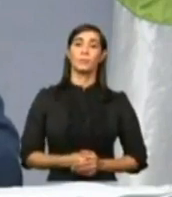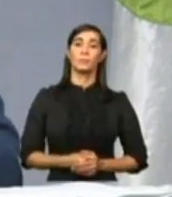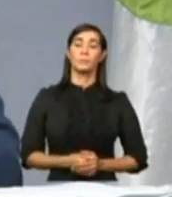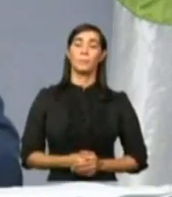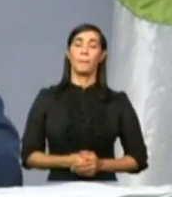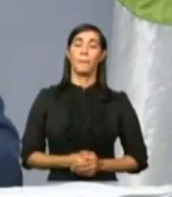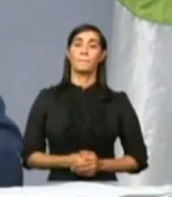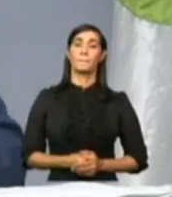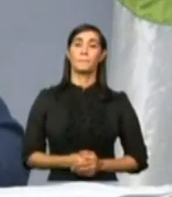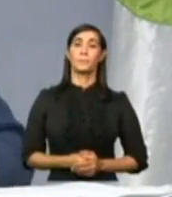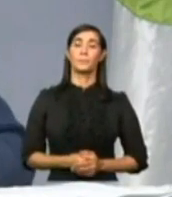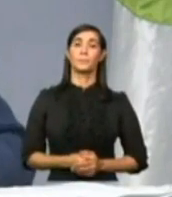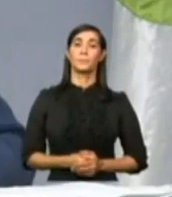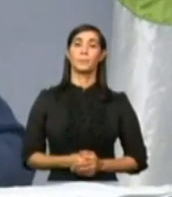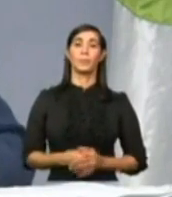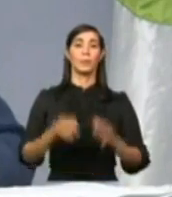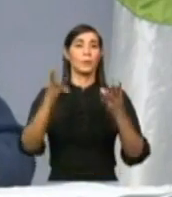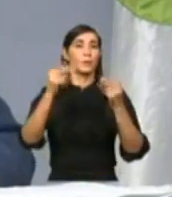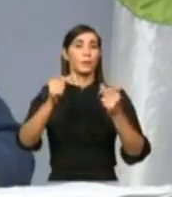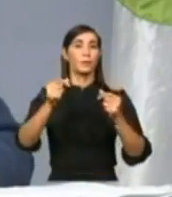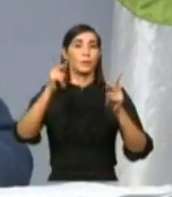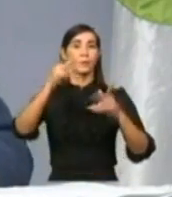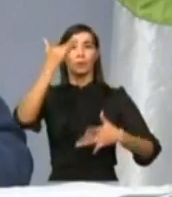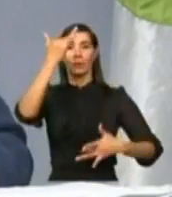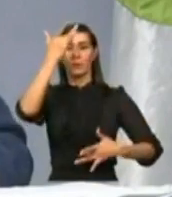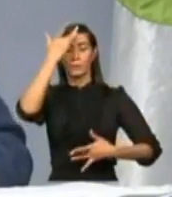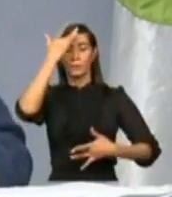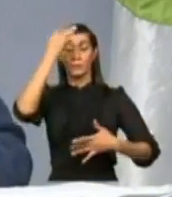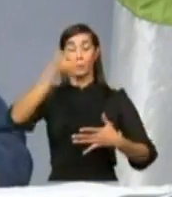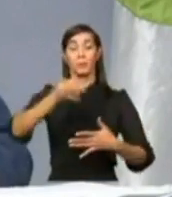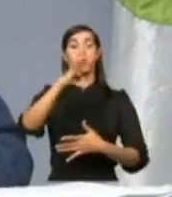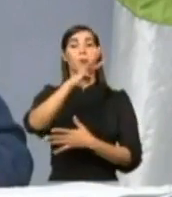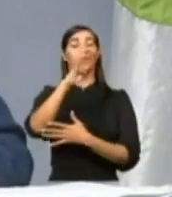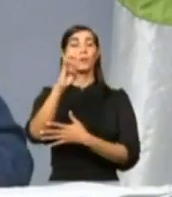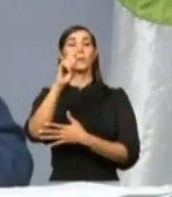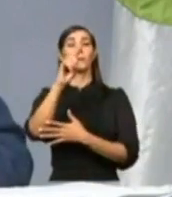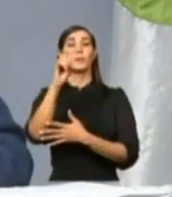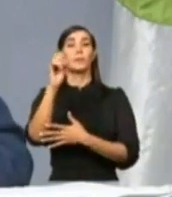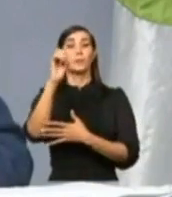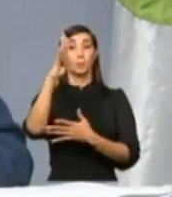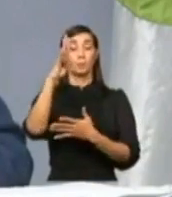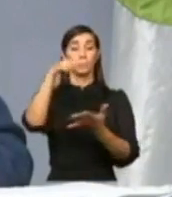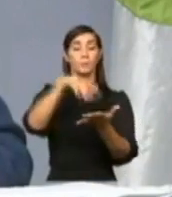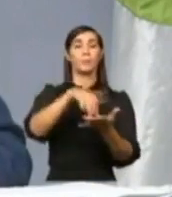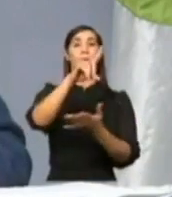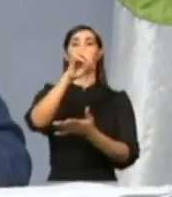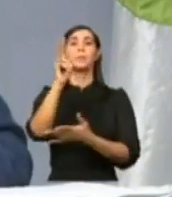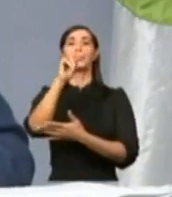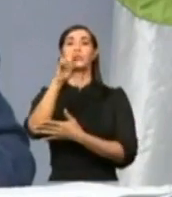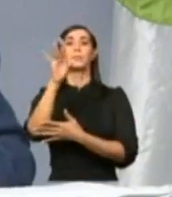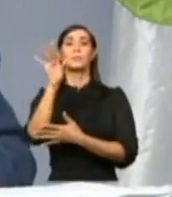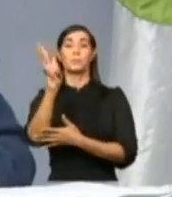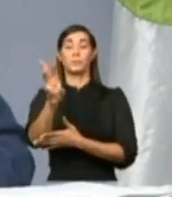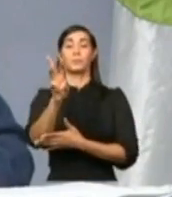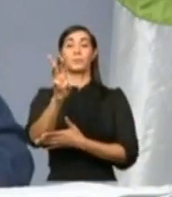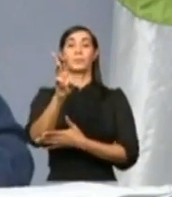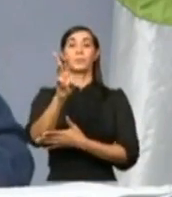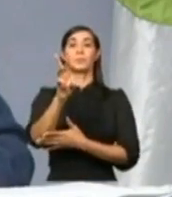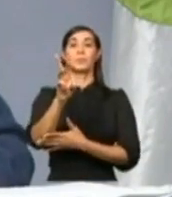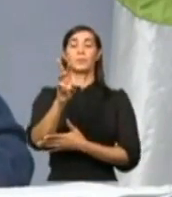el número de casos confirmados asciende a 4.126 casos. Casos